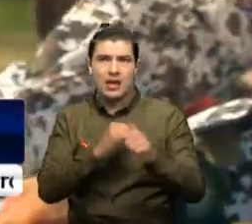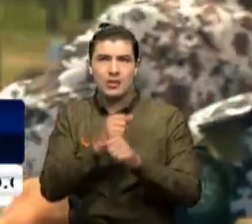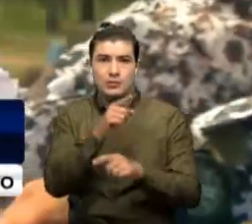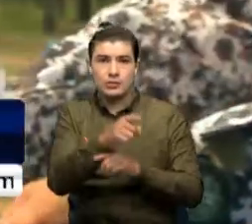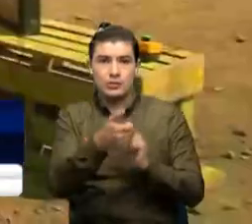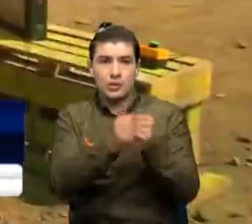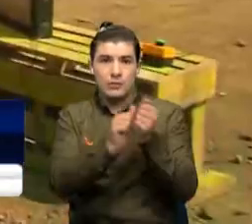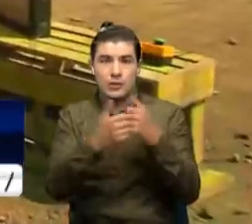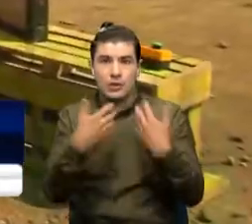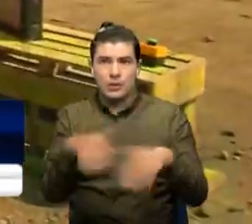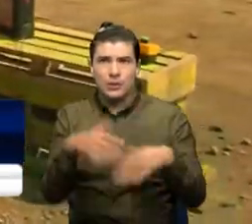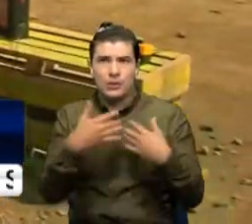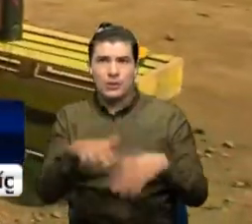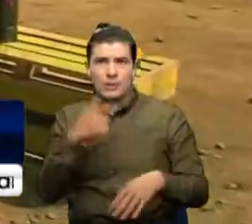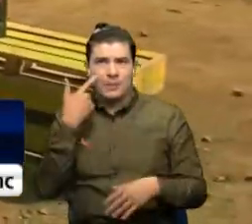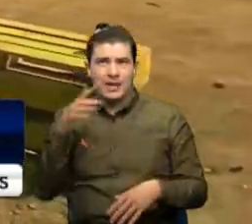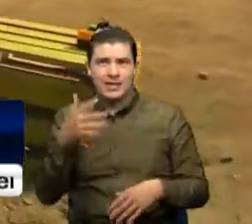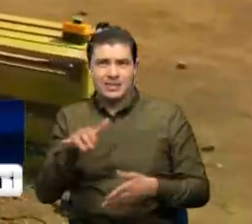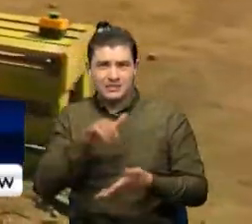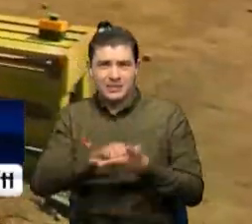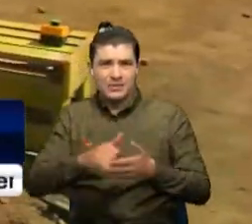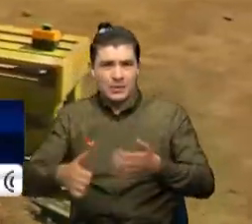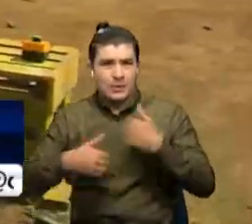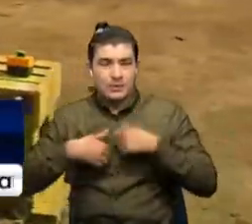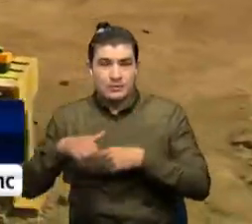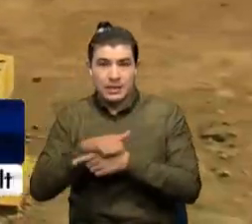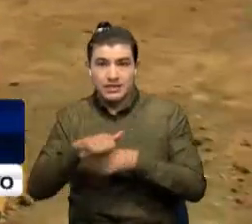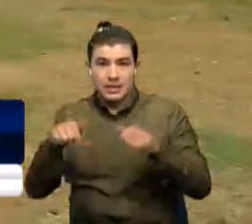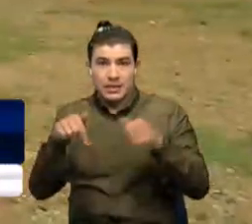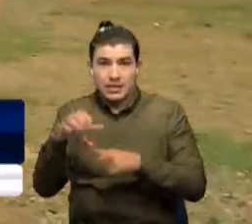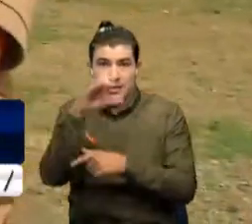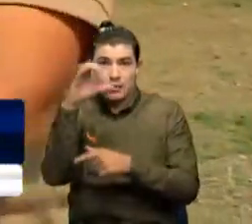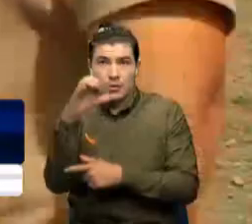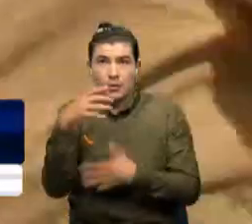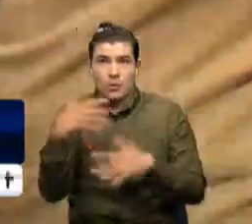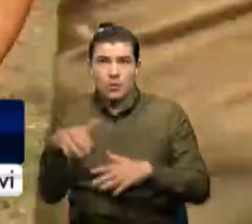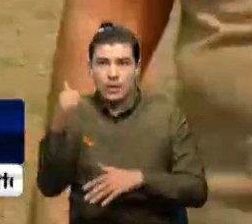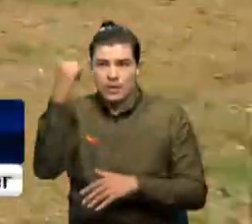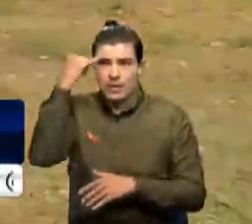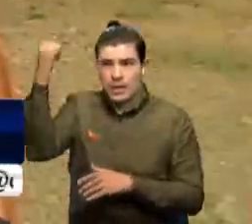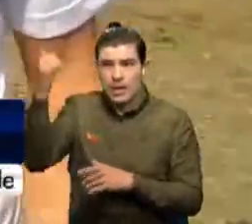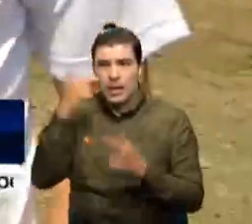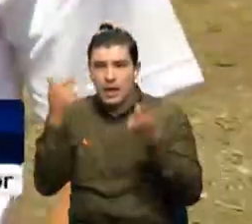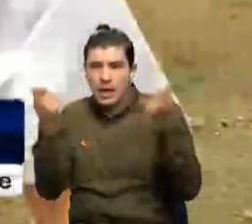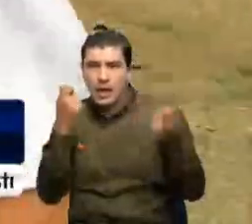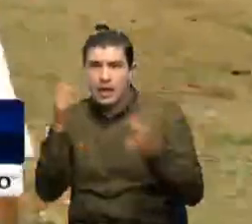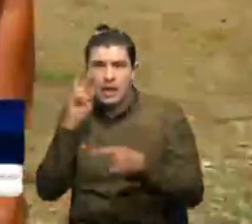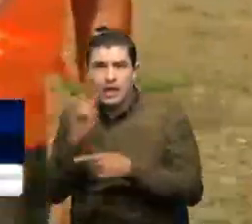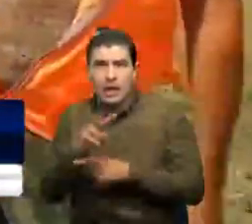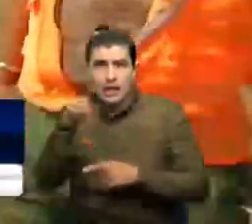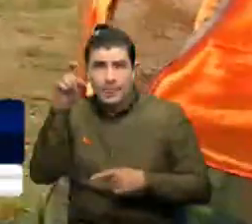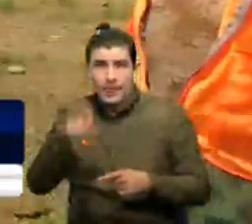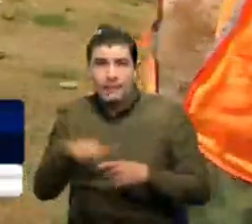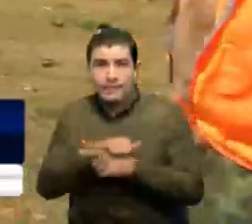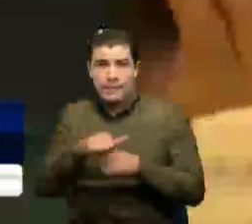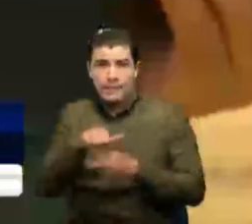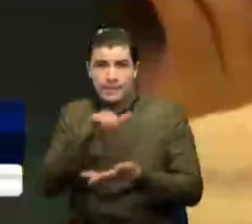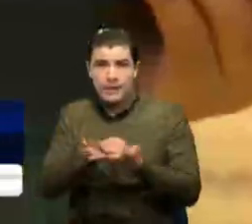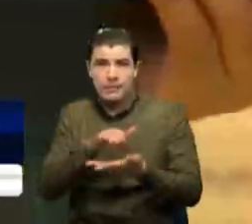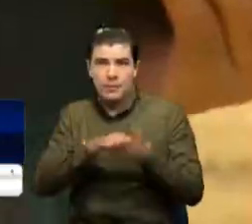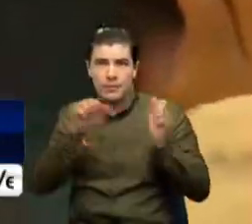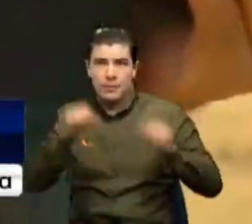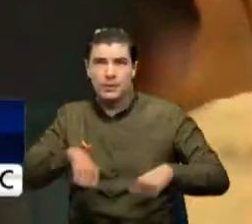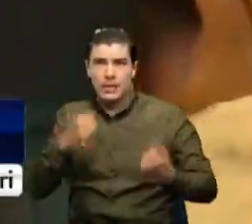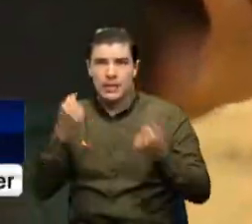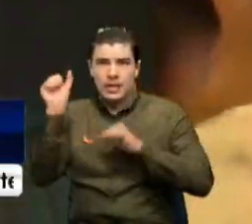deporte extremo de simulación militar, se practica en Colombia. La inteligencia y táctica se deben poner en práctica para salir